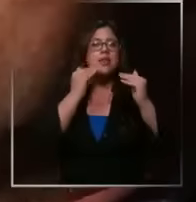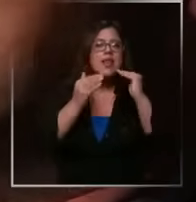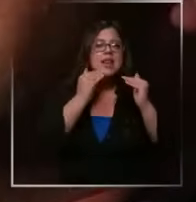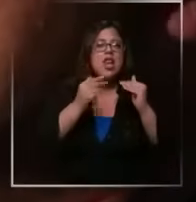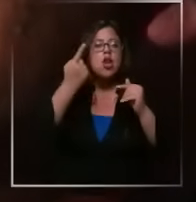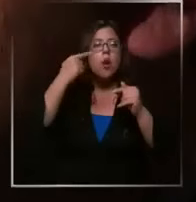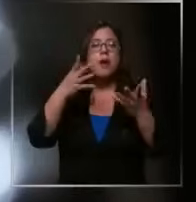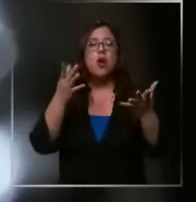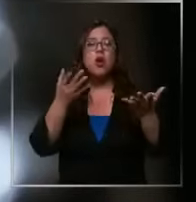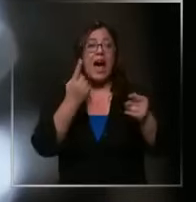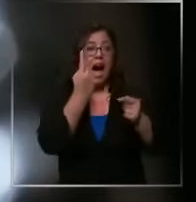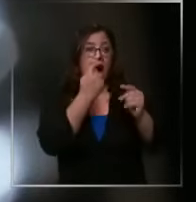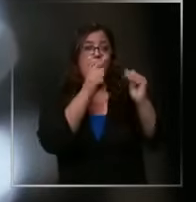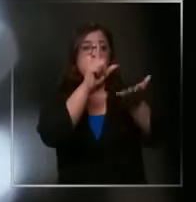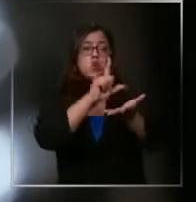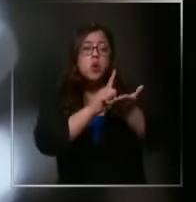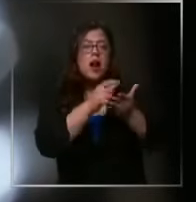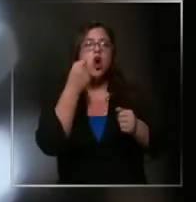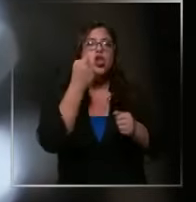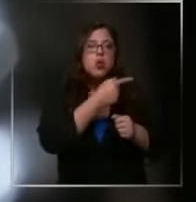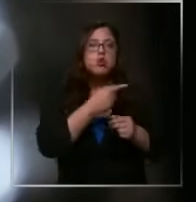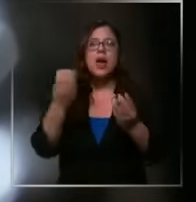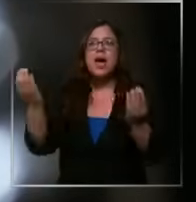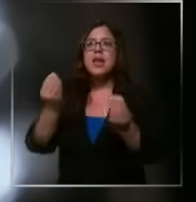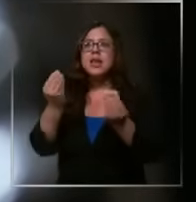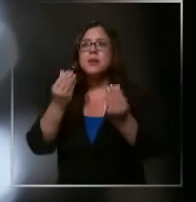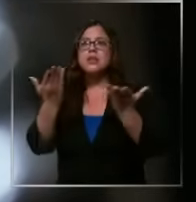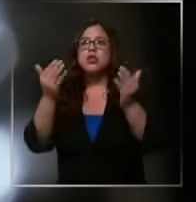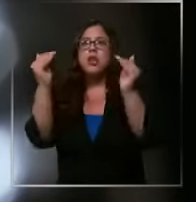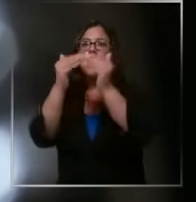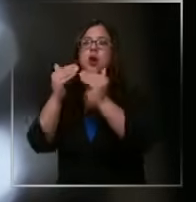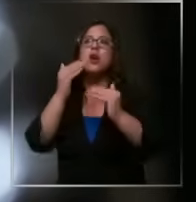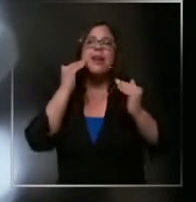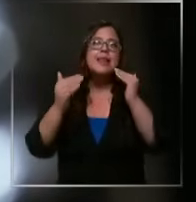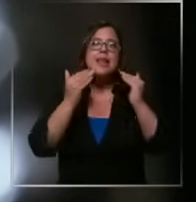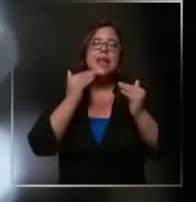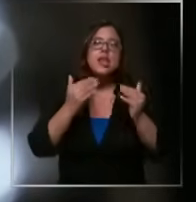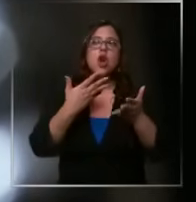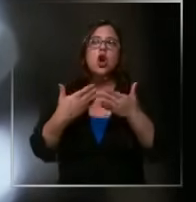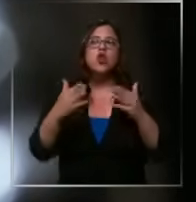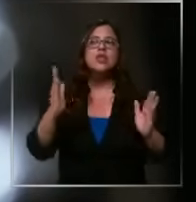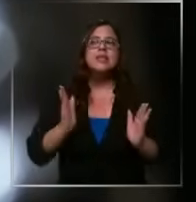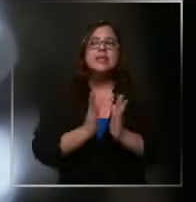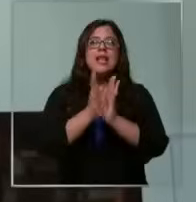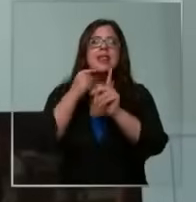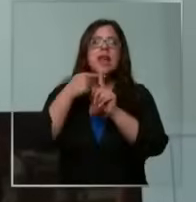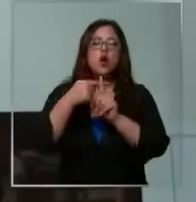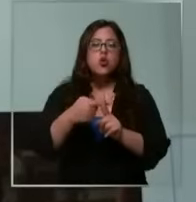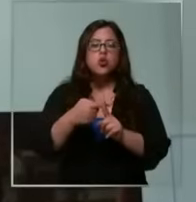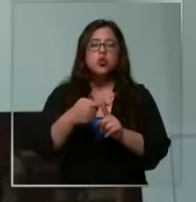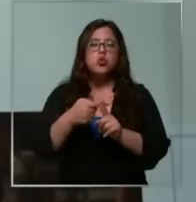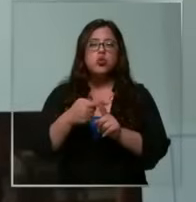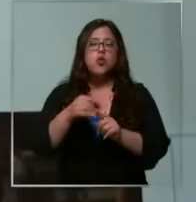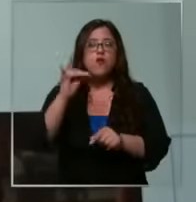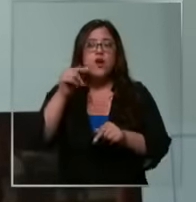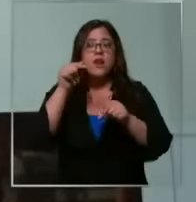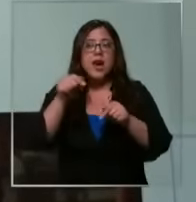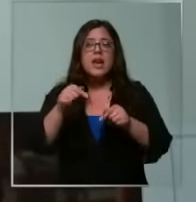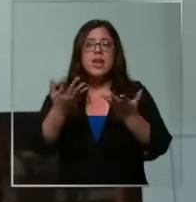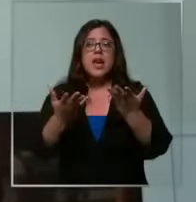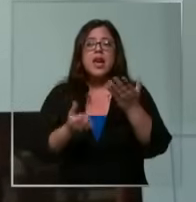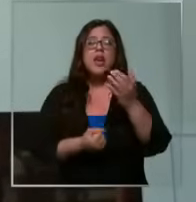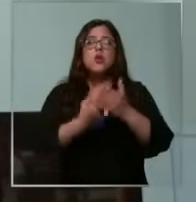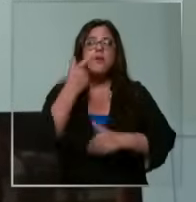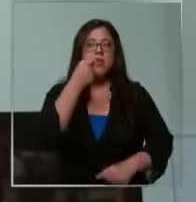con graves denuncias. ¿Qué está pasando en los hogares de menores en Santa Cruz? Sale a la luz una